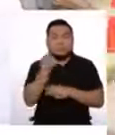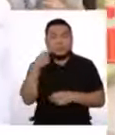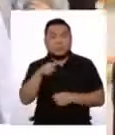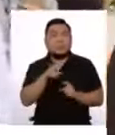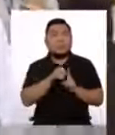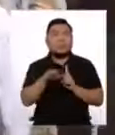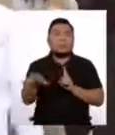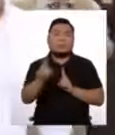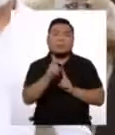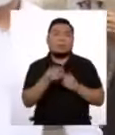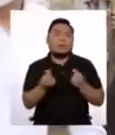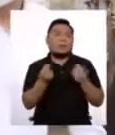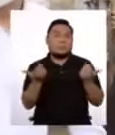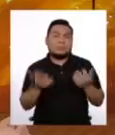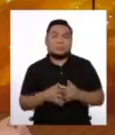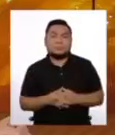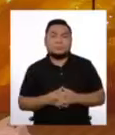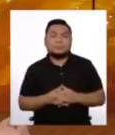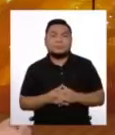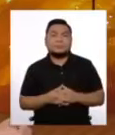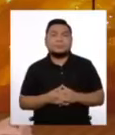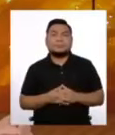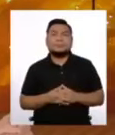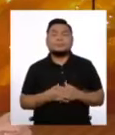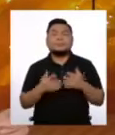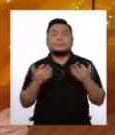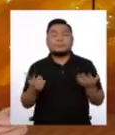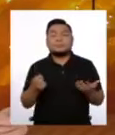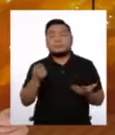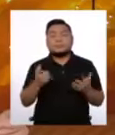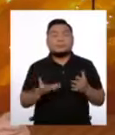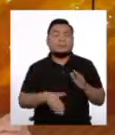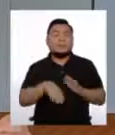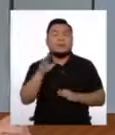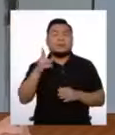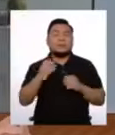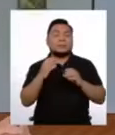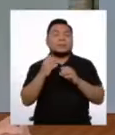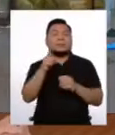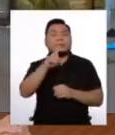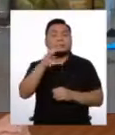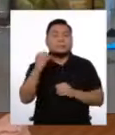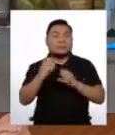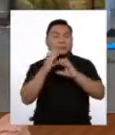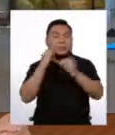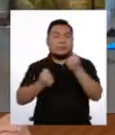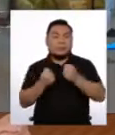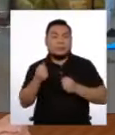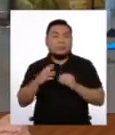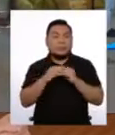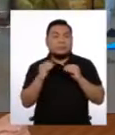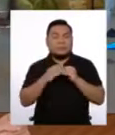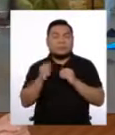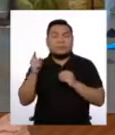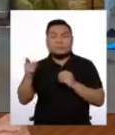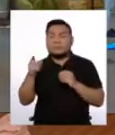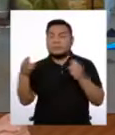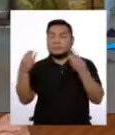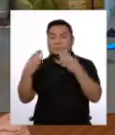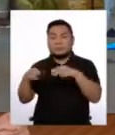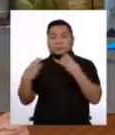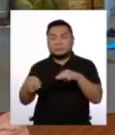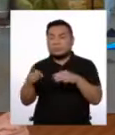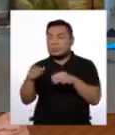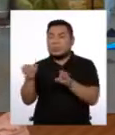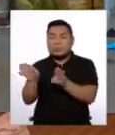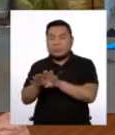contagio no avance tan rápidamente. Bien, y más de 100 camiones que transportaban frutas tomaron la avenida Nicolás Sayón,